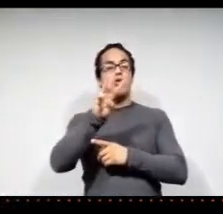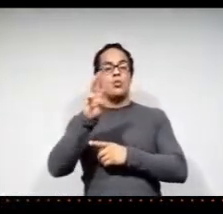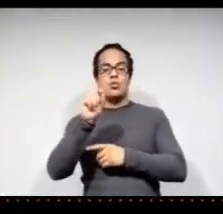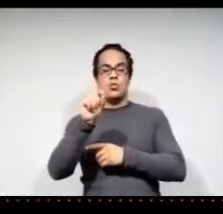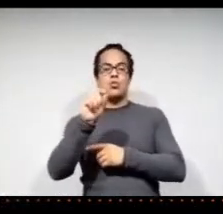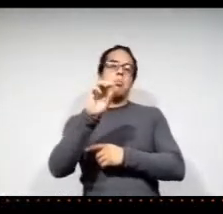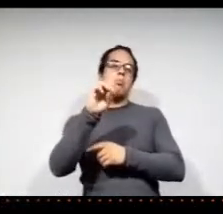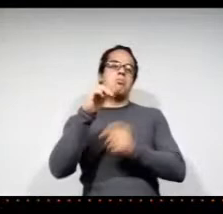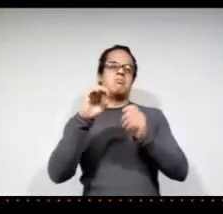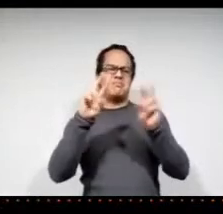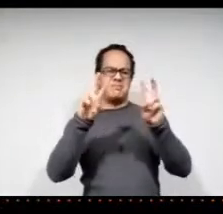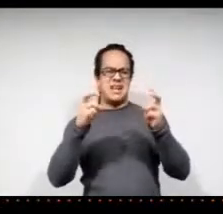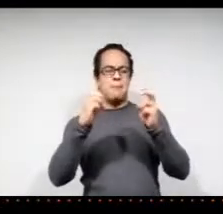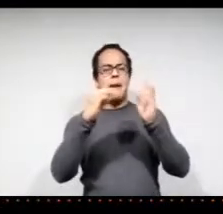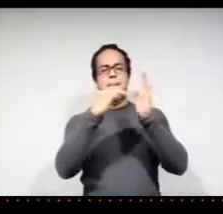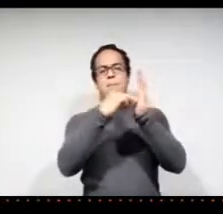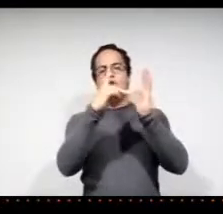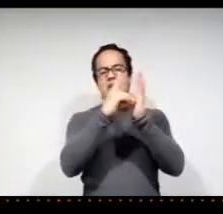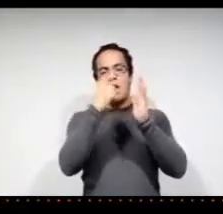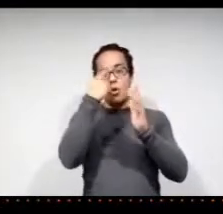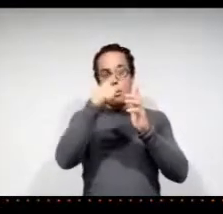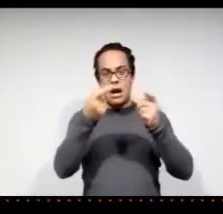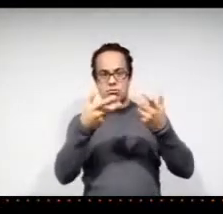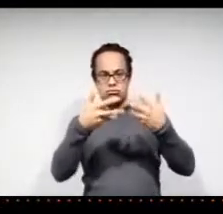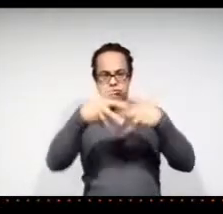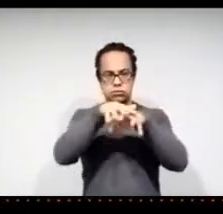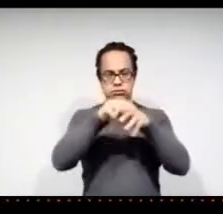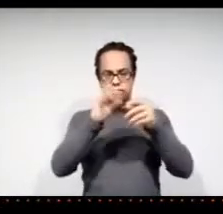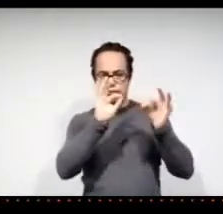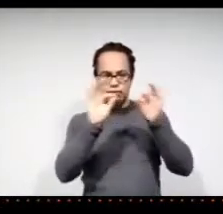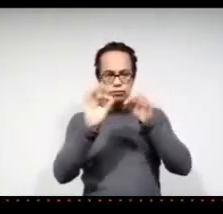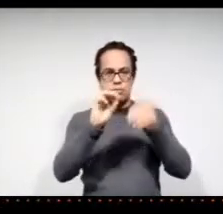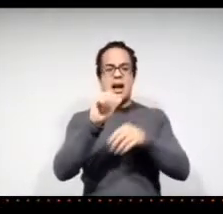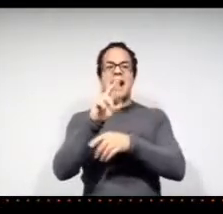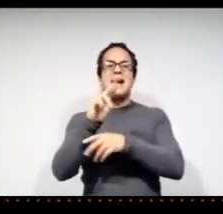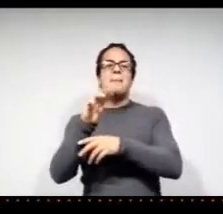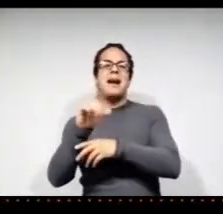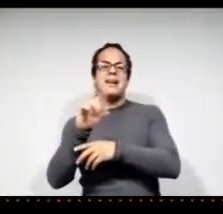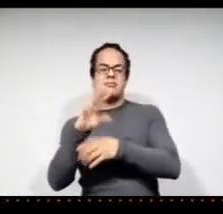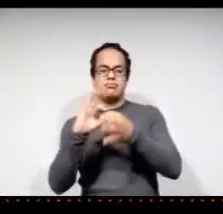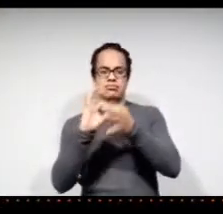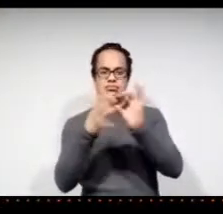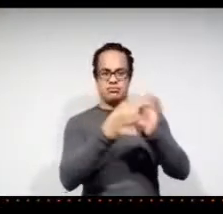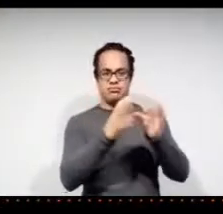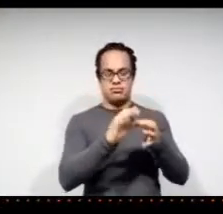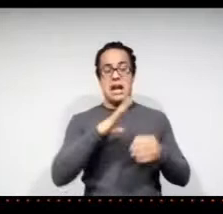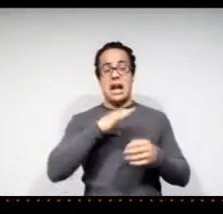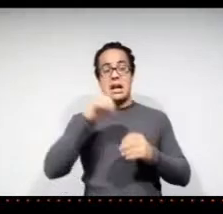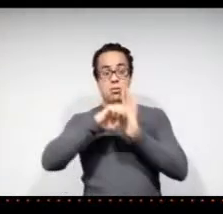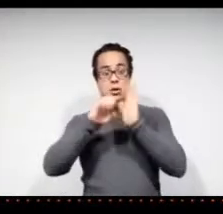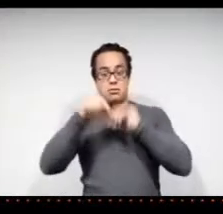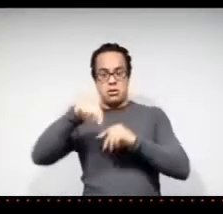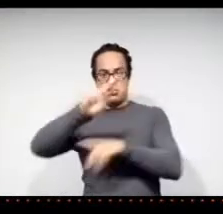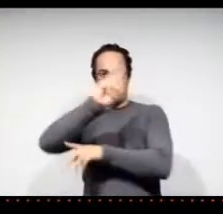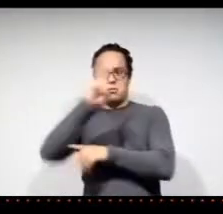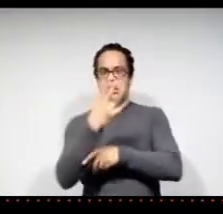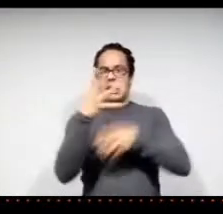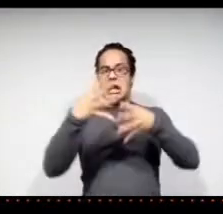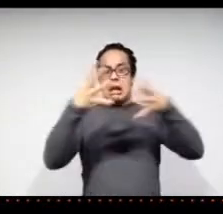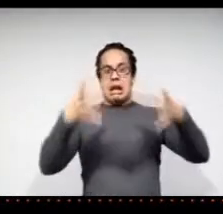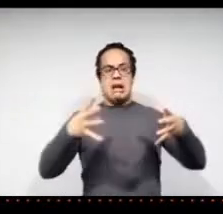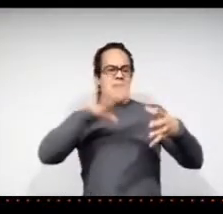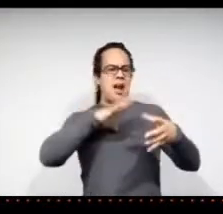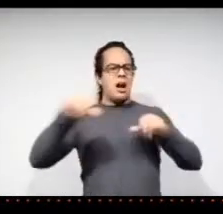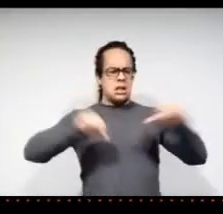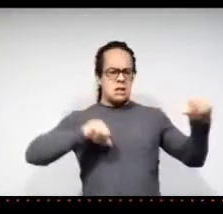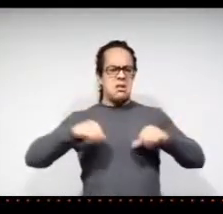muchos cursos de formación docente. Y además cada escuela y facultad, como la universidad es tan grande, han hecho una serie de actividades internas, ¿no? Por eso